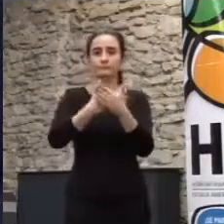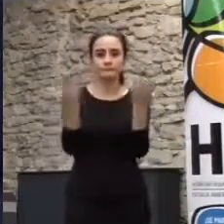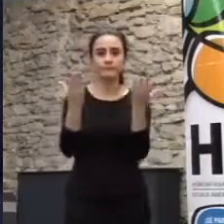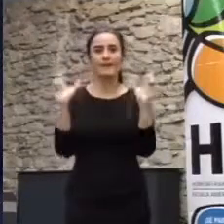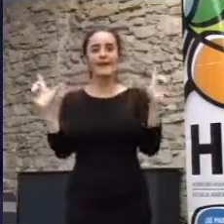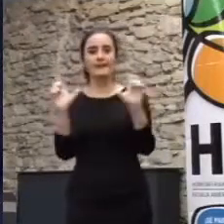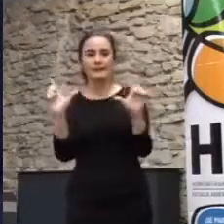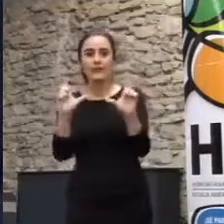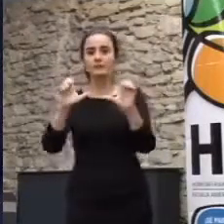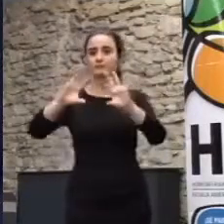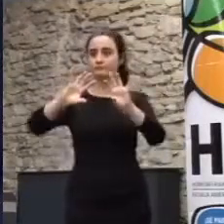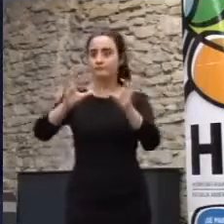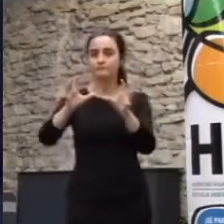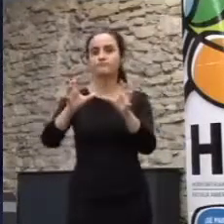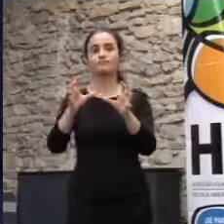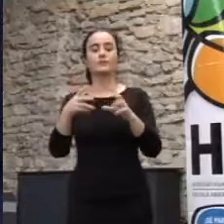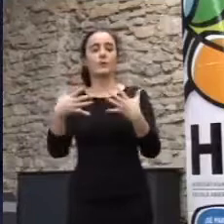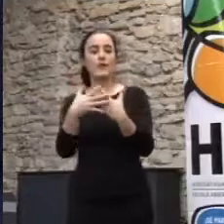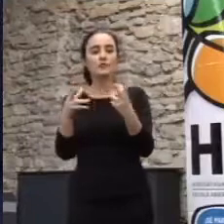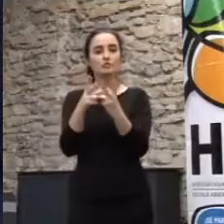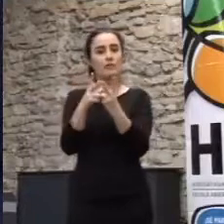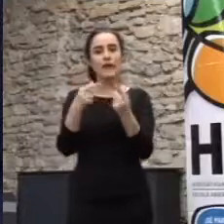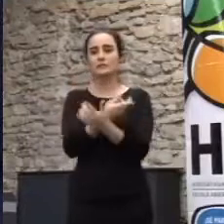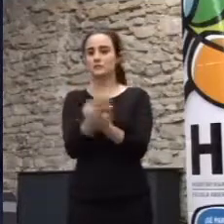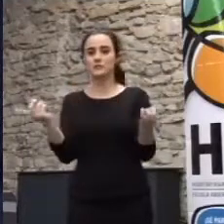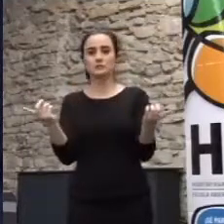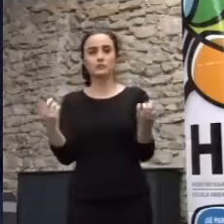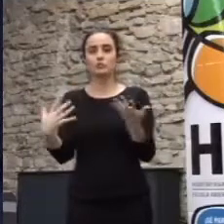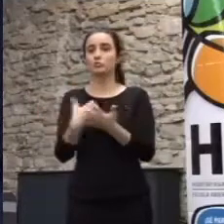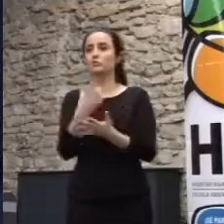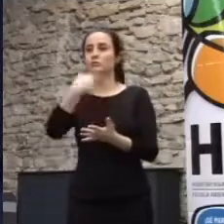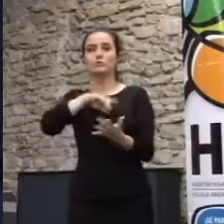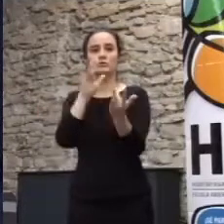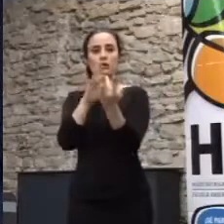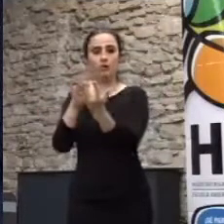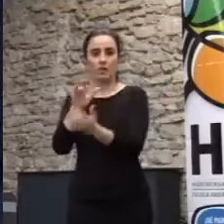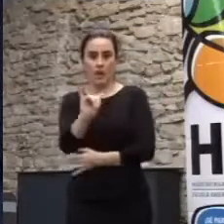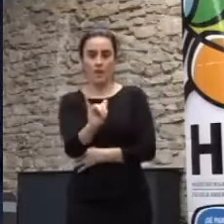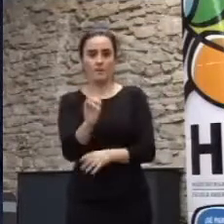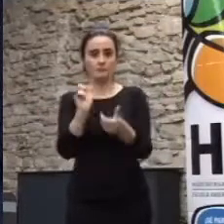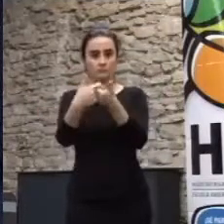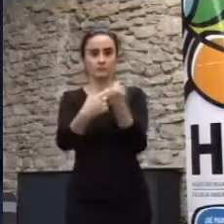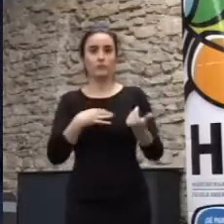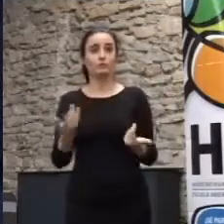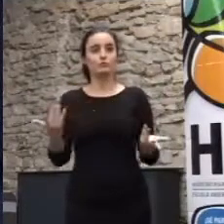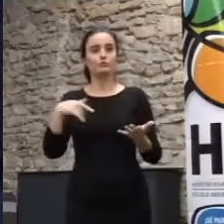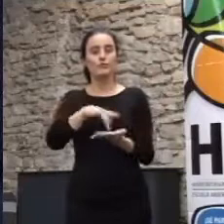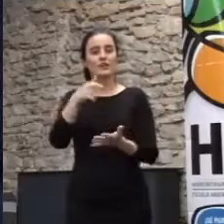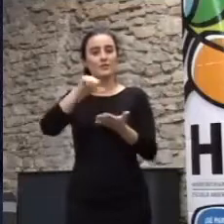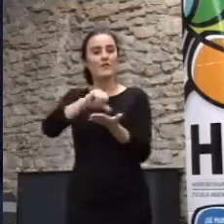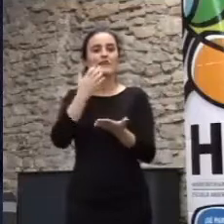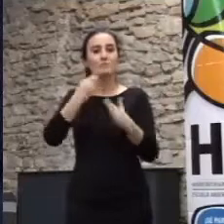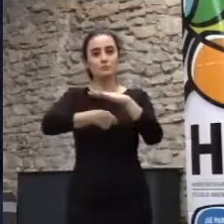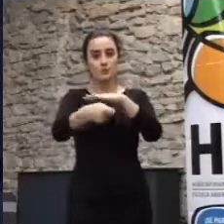televisión, redes sociales, medios que están ahí al alcance de todas y todos nosotros y que en una ciudad como Vitoria-Gasteiz, pues bueno,